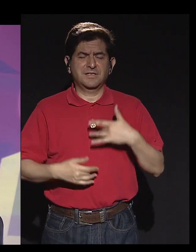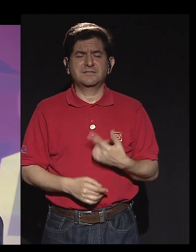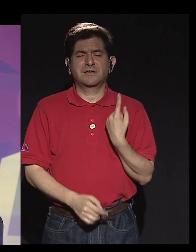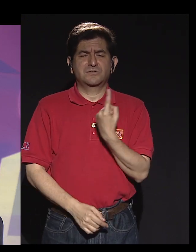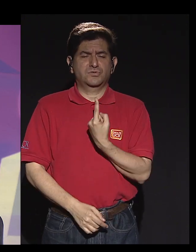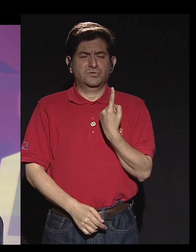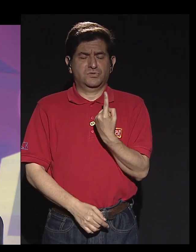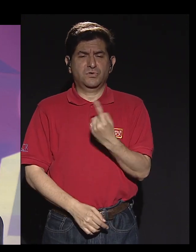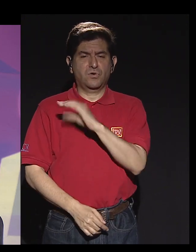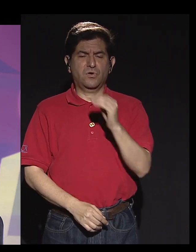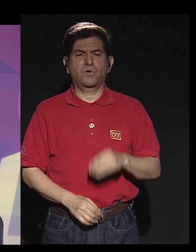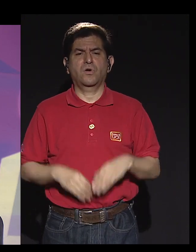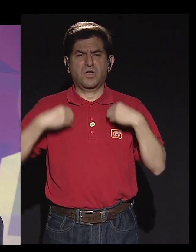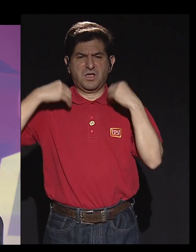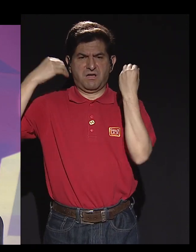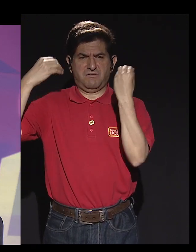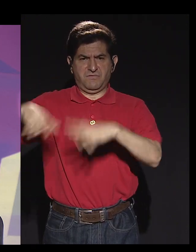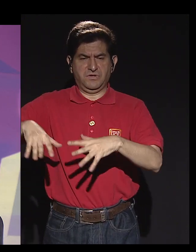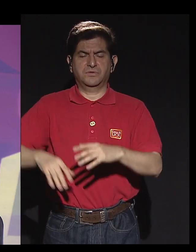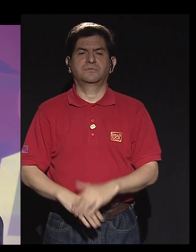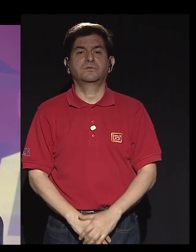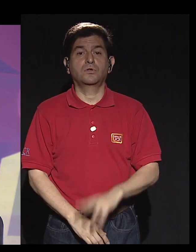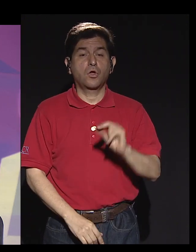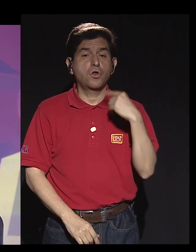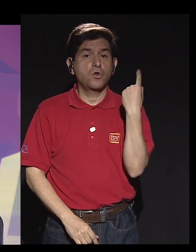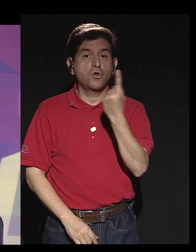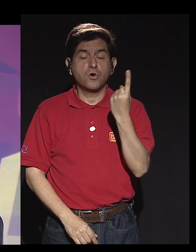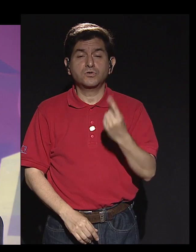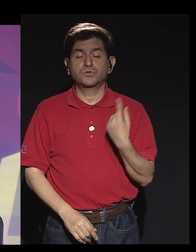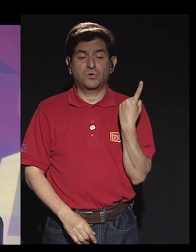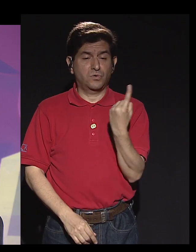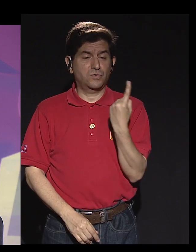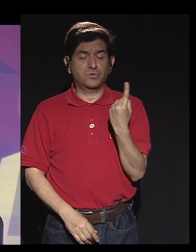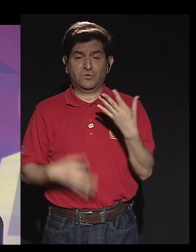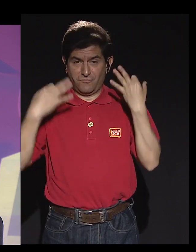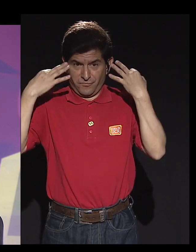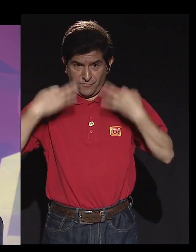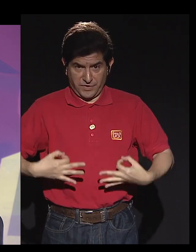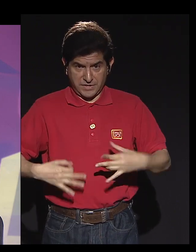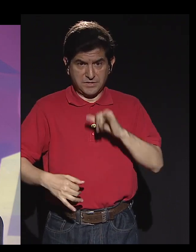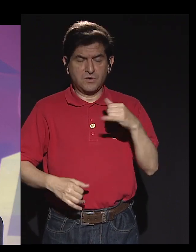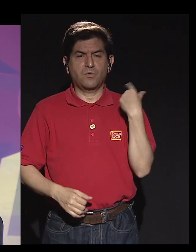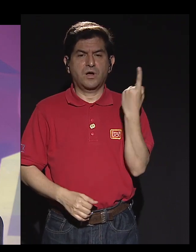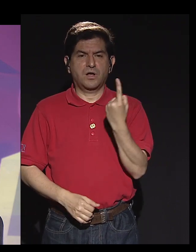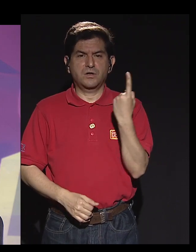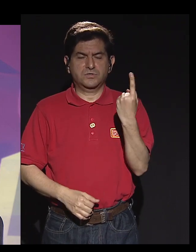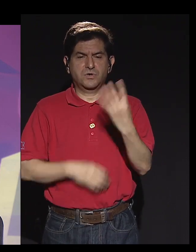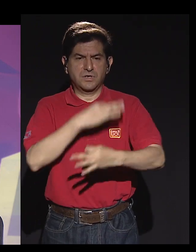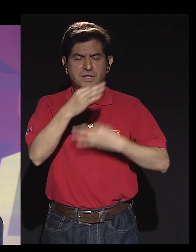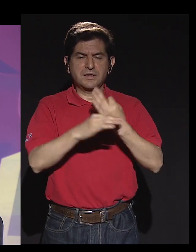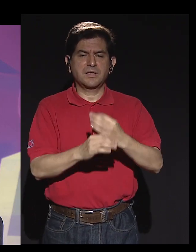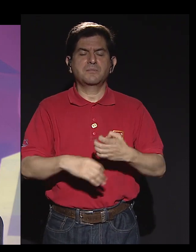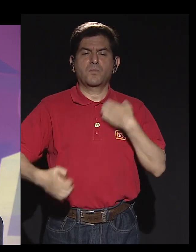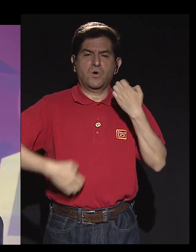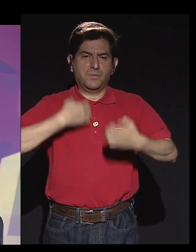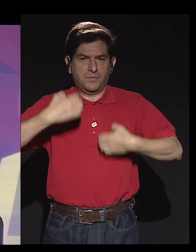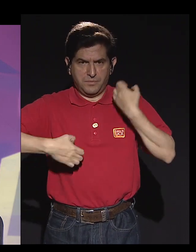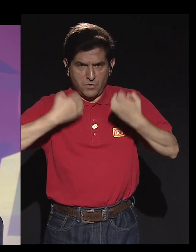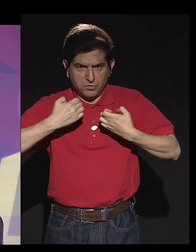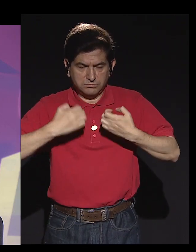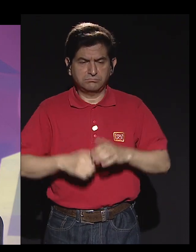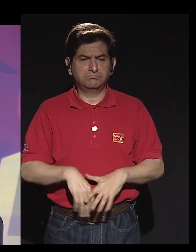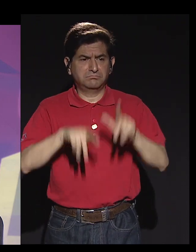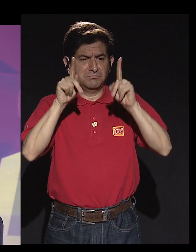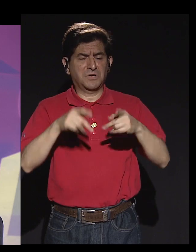siente como un estado de soledad y abandono, ¿verdad? Porque no solamente es la soledad física, también es la soledad